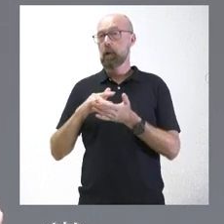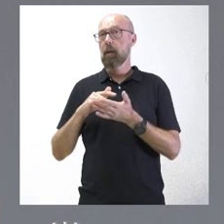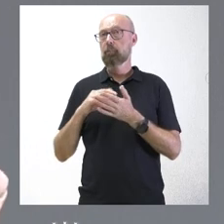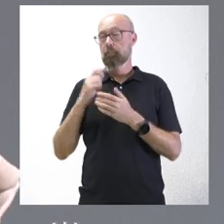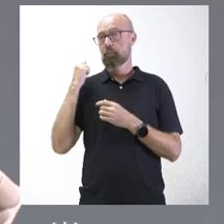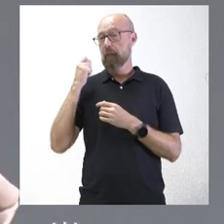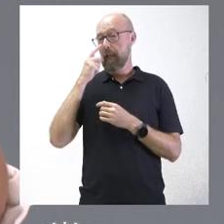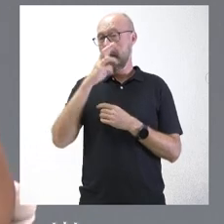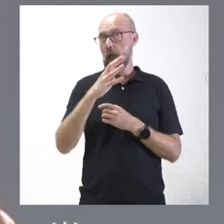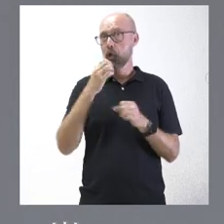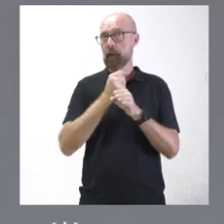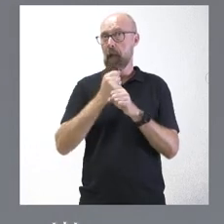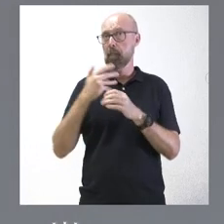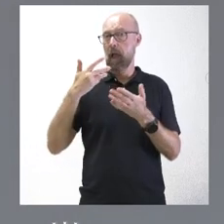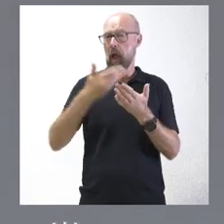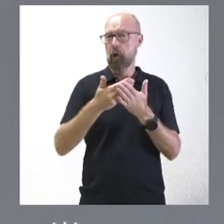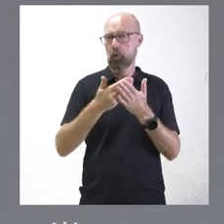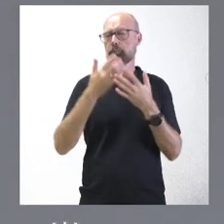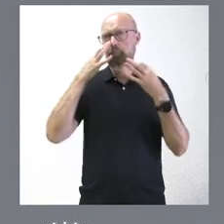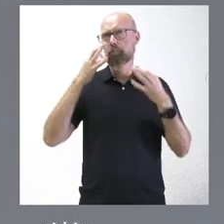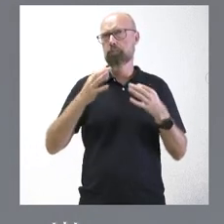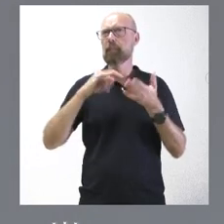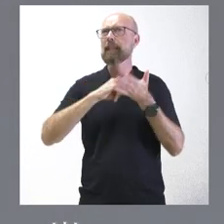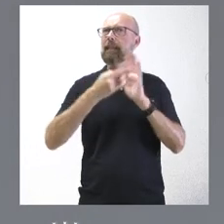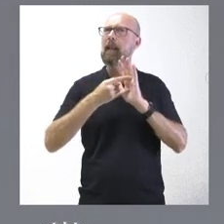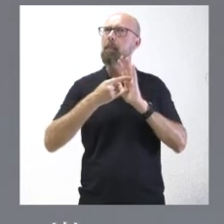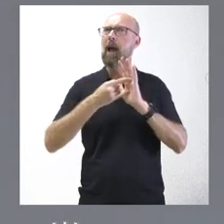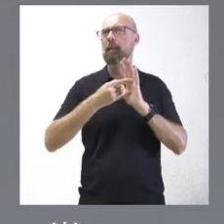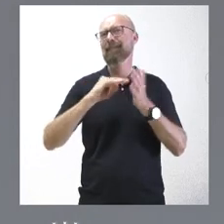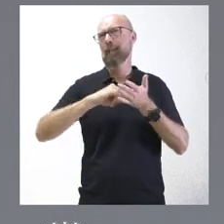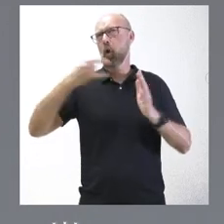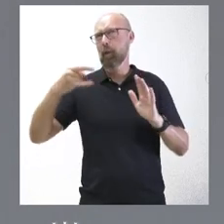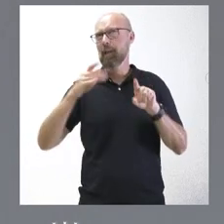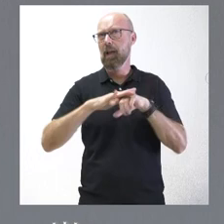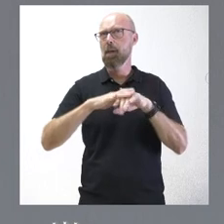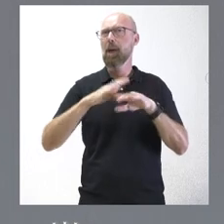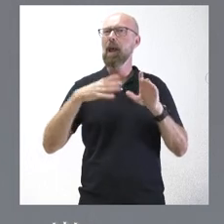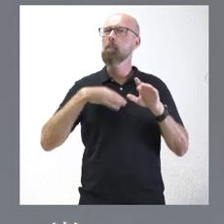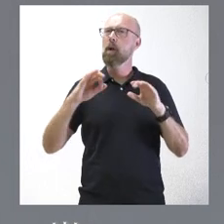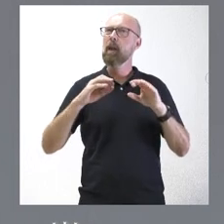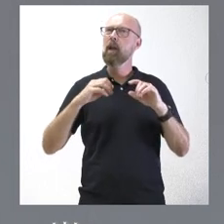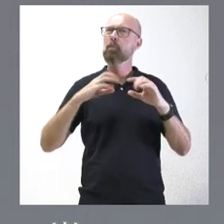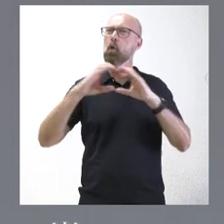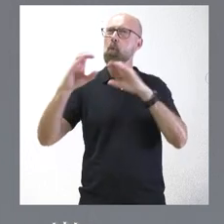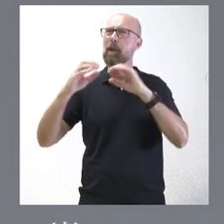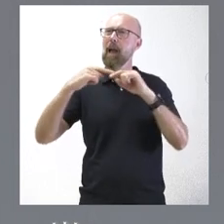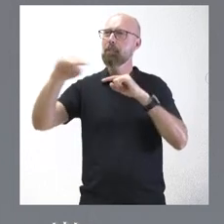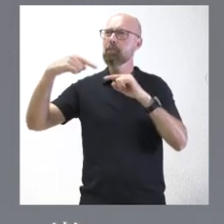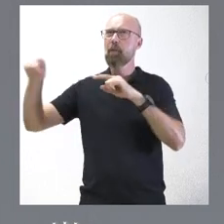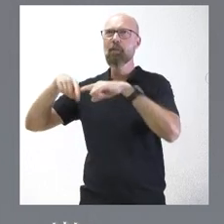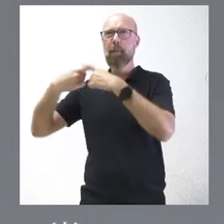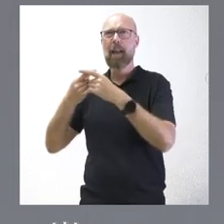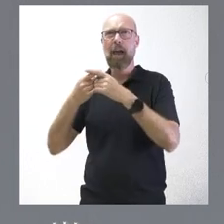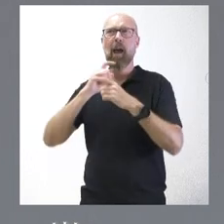todos esos sistemas telemáticos para poder comunicarse con los familiares